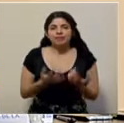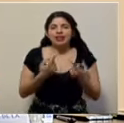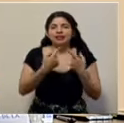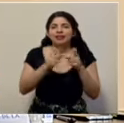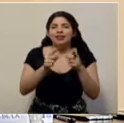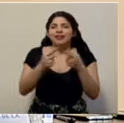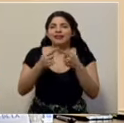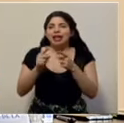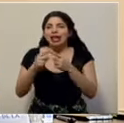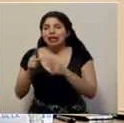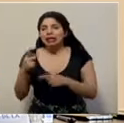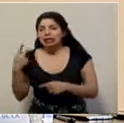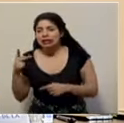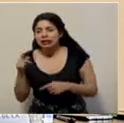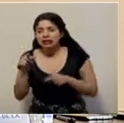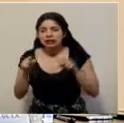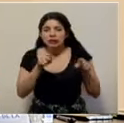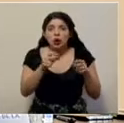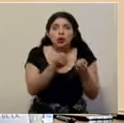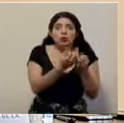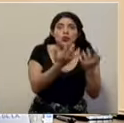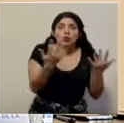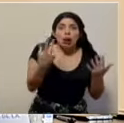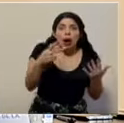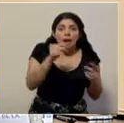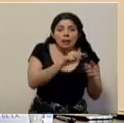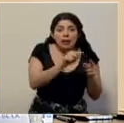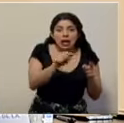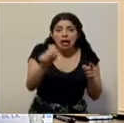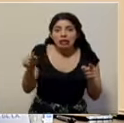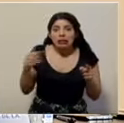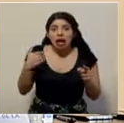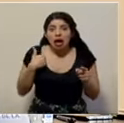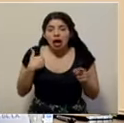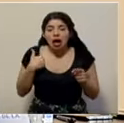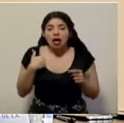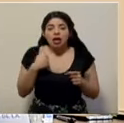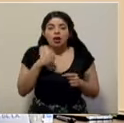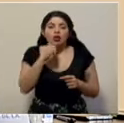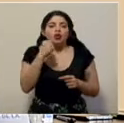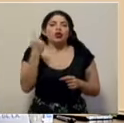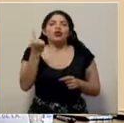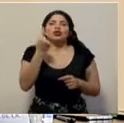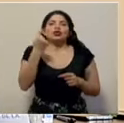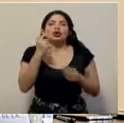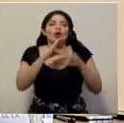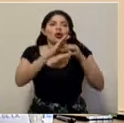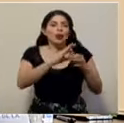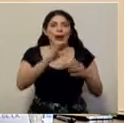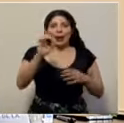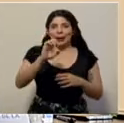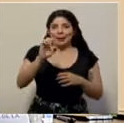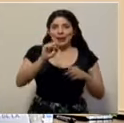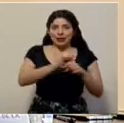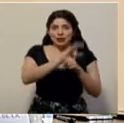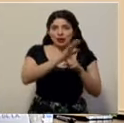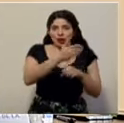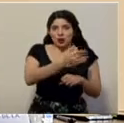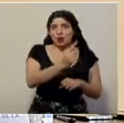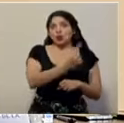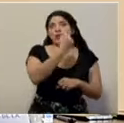diferentes tipos de amenazas o multiamenazas en el país, no solo por la atención de la emergencia por el